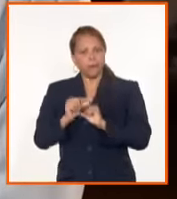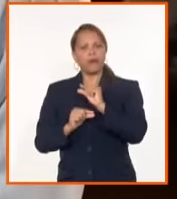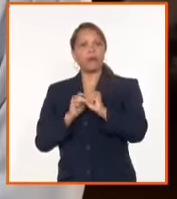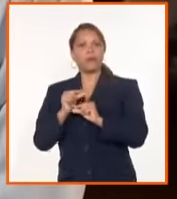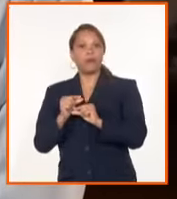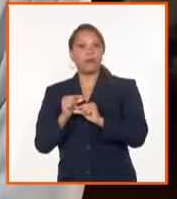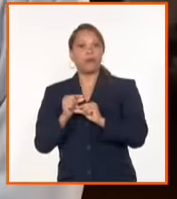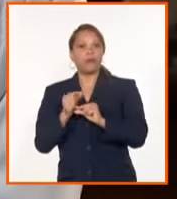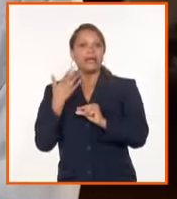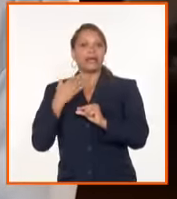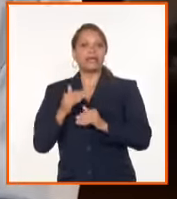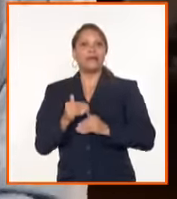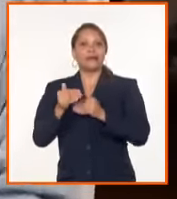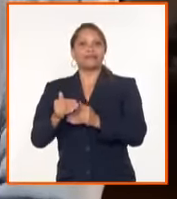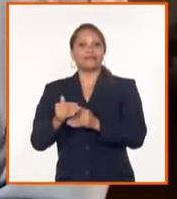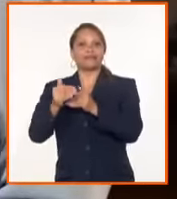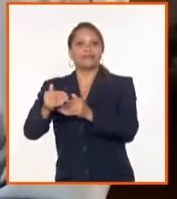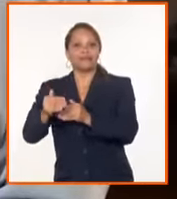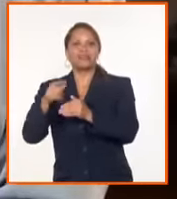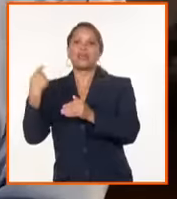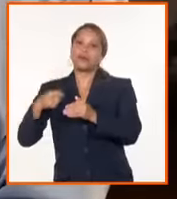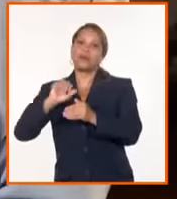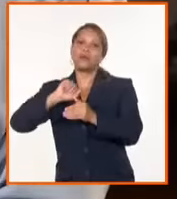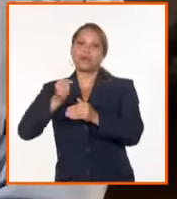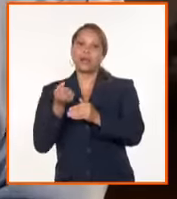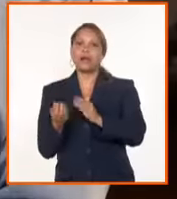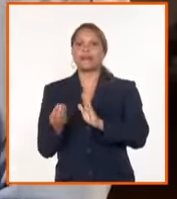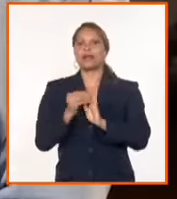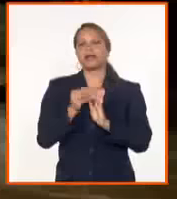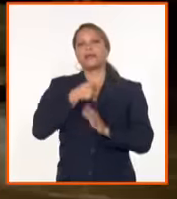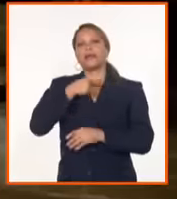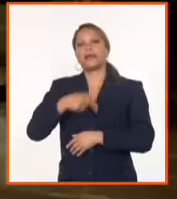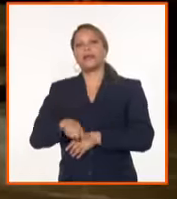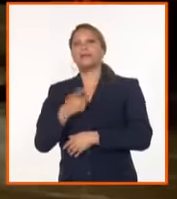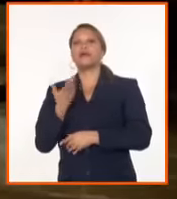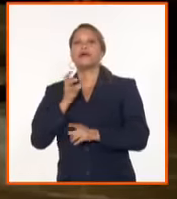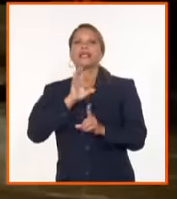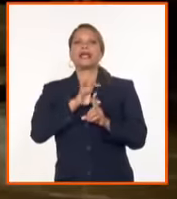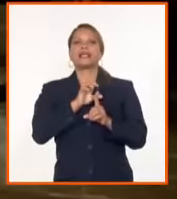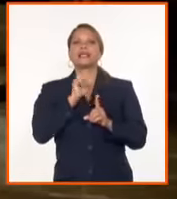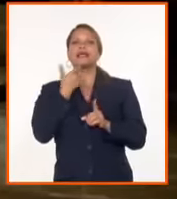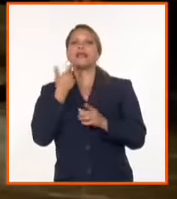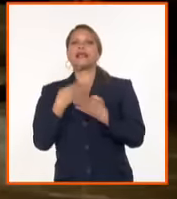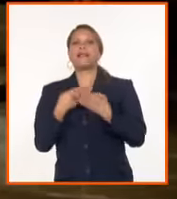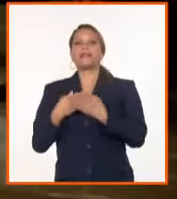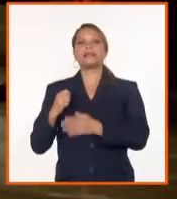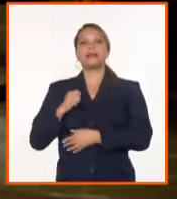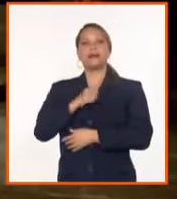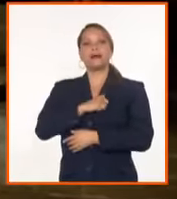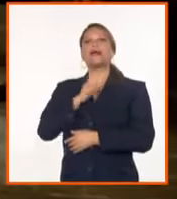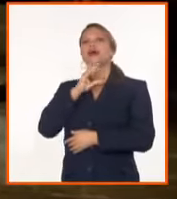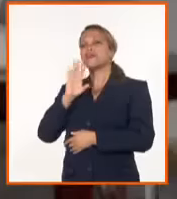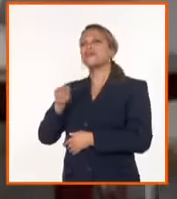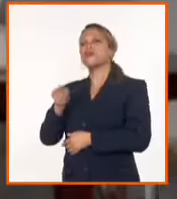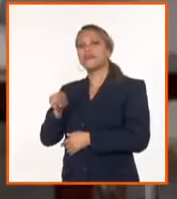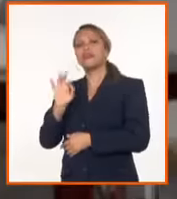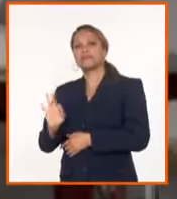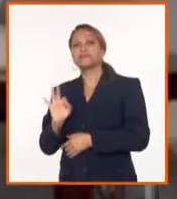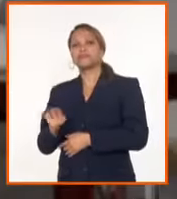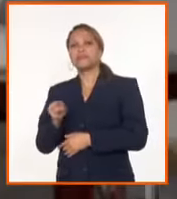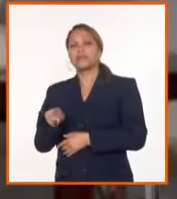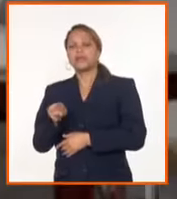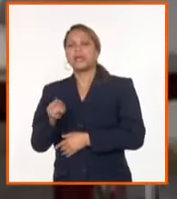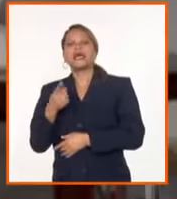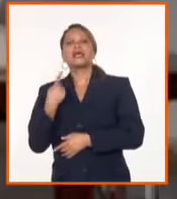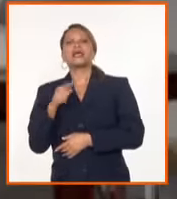estaban postergadas y que había que aplicarlas. Por ejemplo, ahora está la crítica a las MIPYMES. Iba a decirle eso. Ajá. Es una de las cosas que estaba